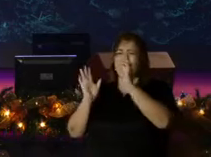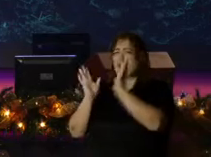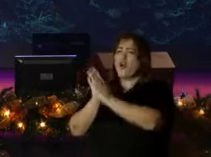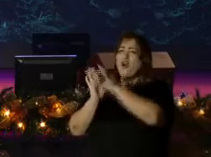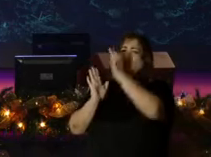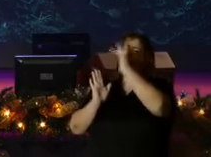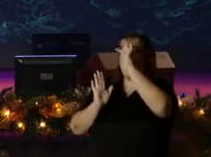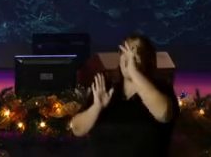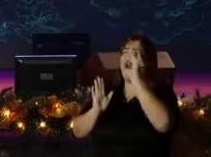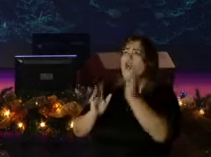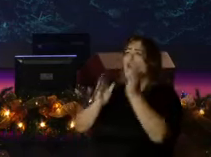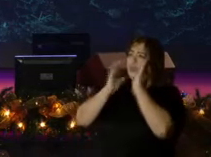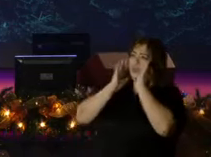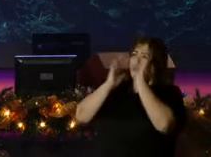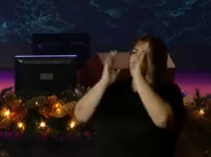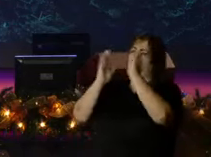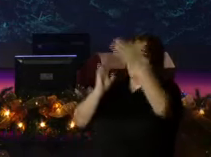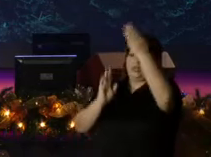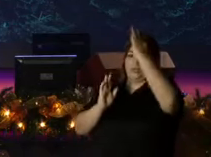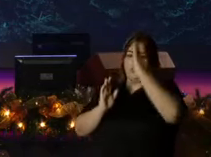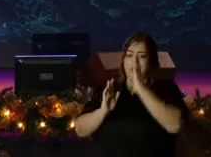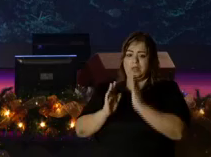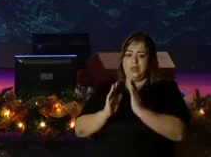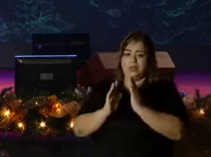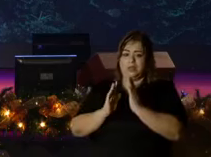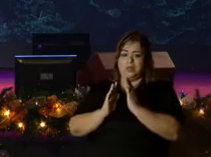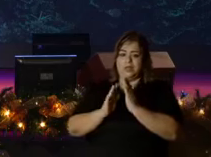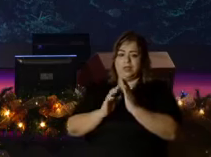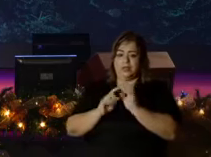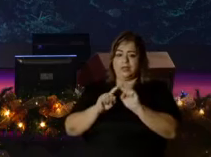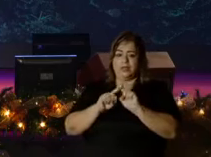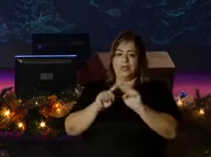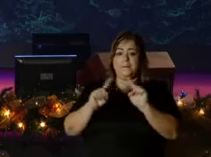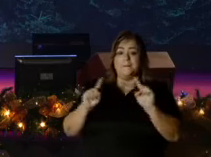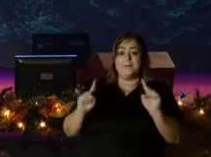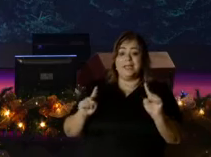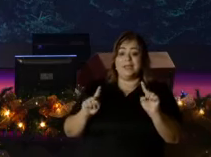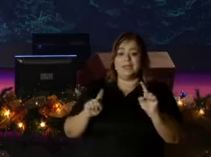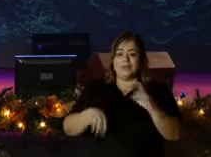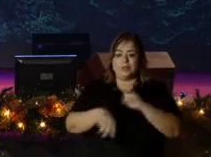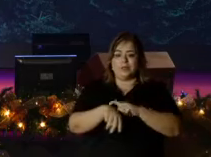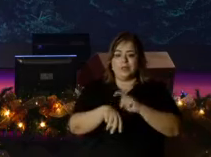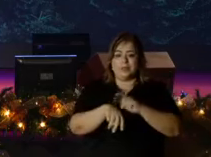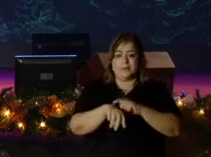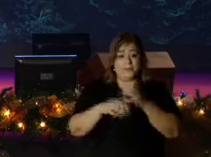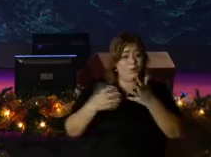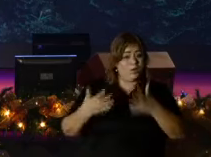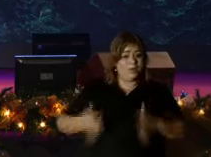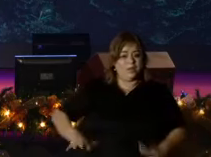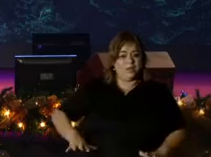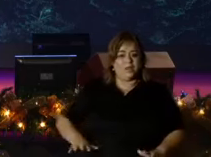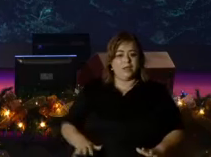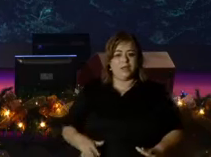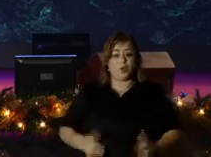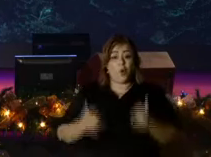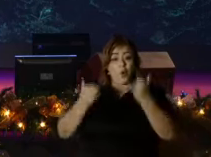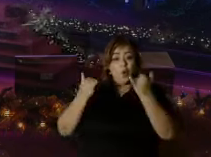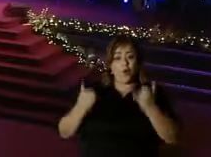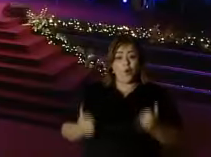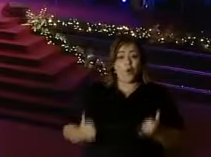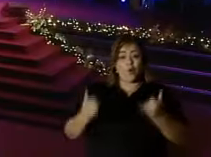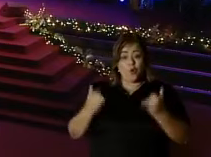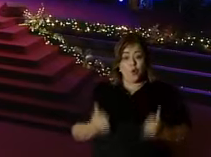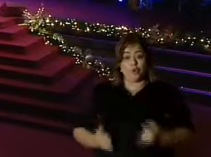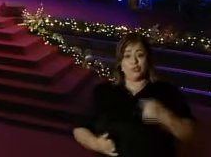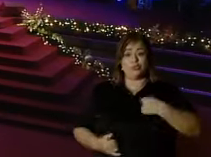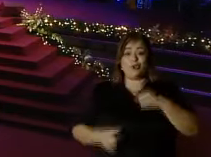gloria. Sé que hay alabanza que posiblemente querías escuchar, pero ya el tiempo se fue. En el día de hoy, pues, vengo a bendecirles